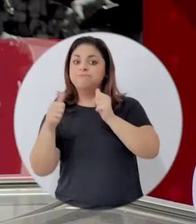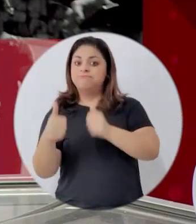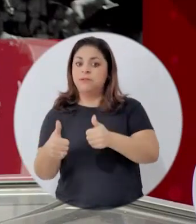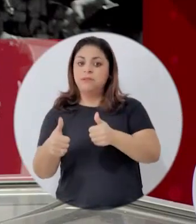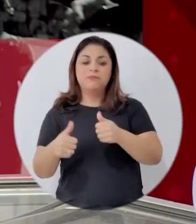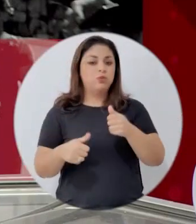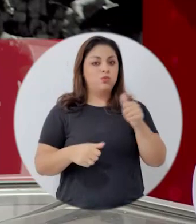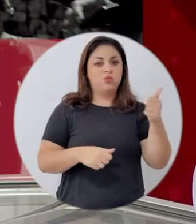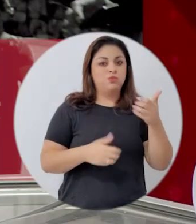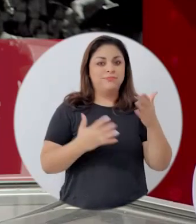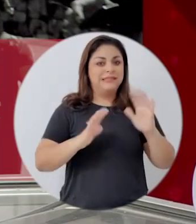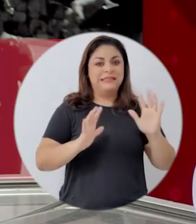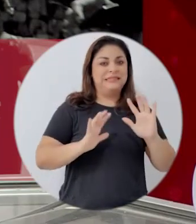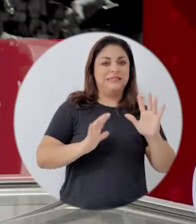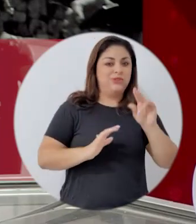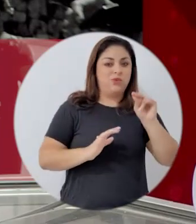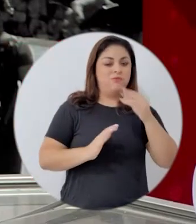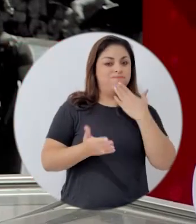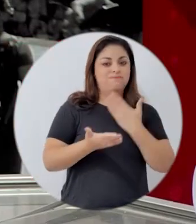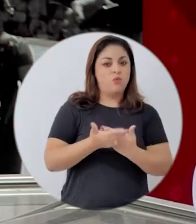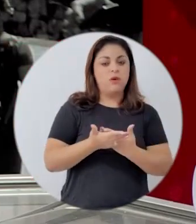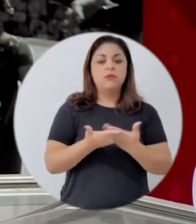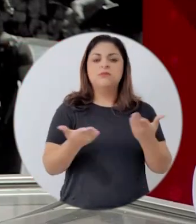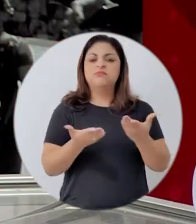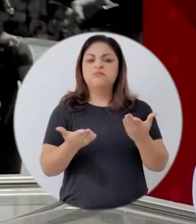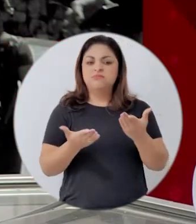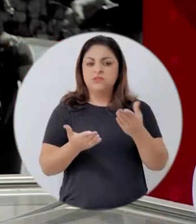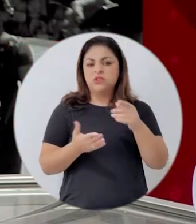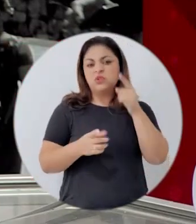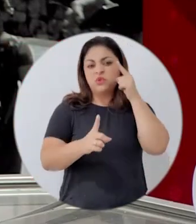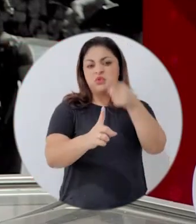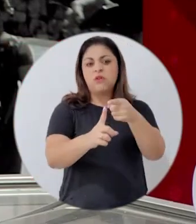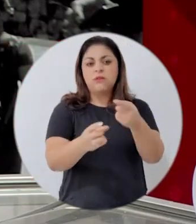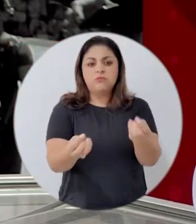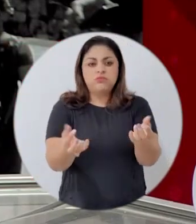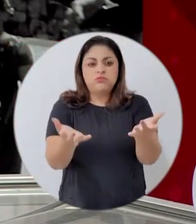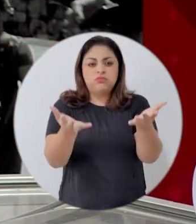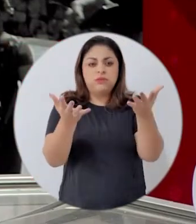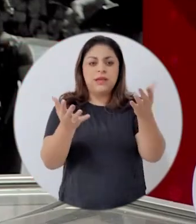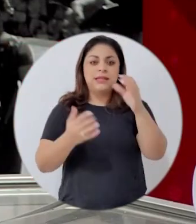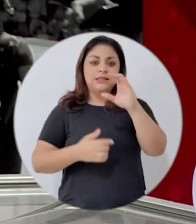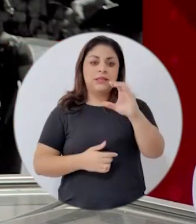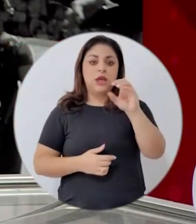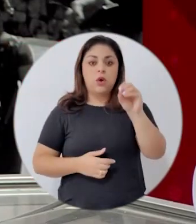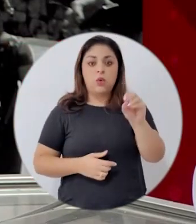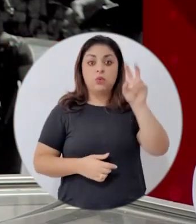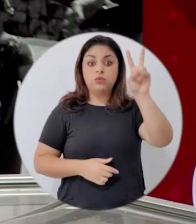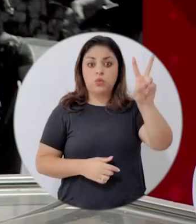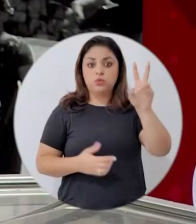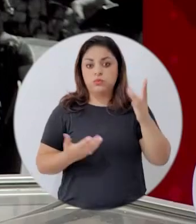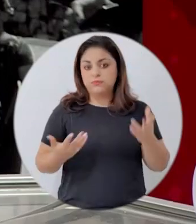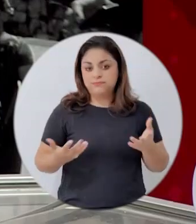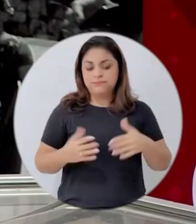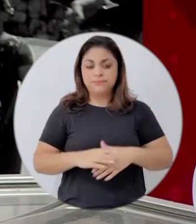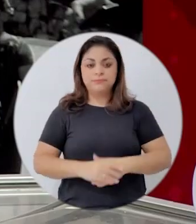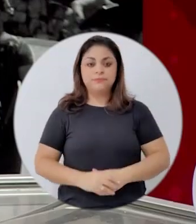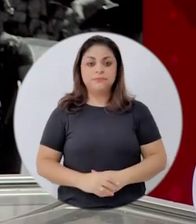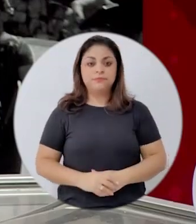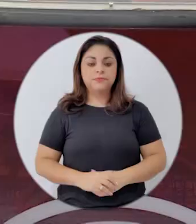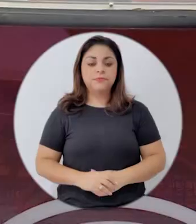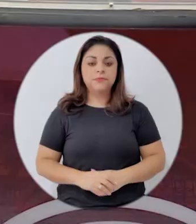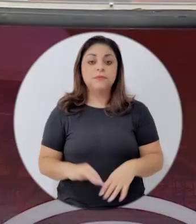lo es en el caso específico de la emisión del CO2? Creo que algo muy importante